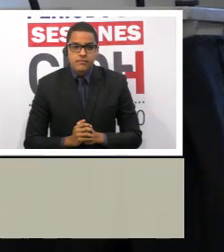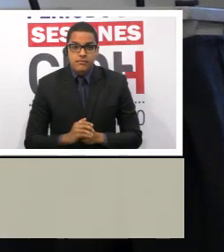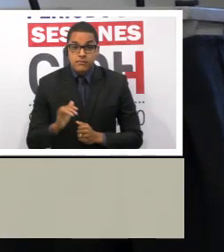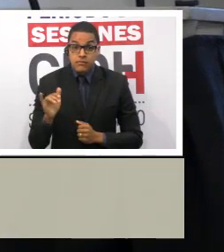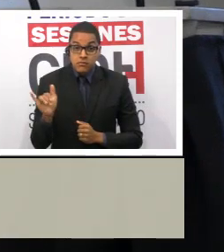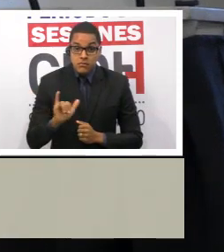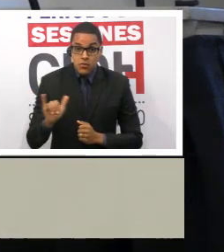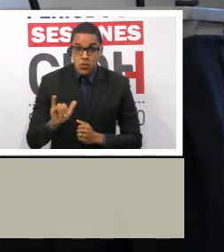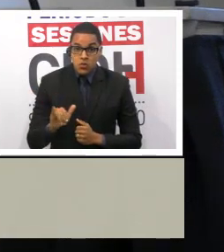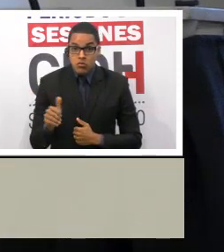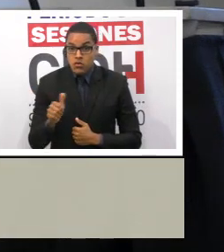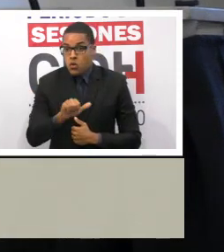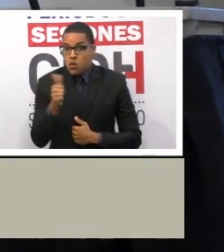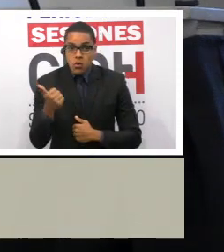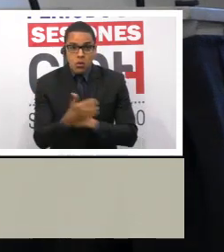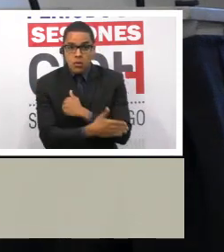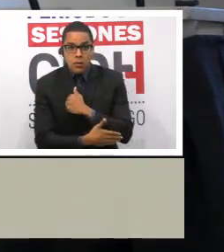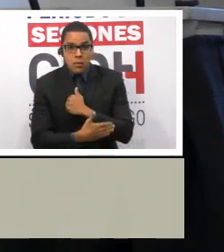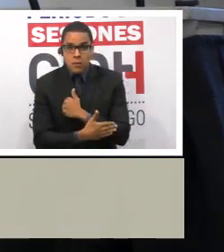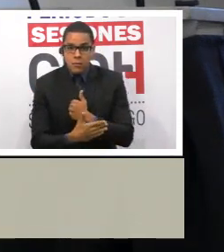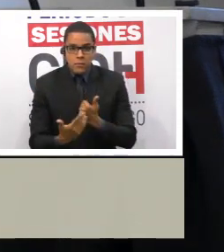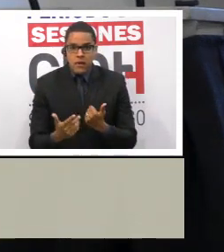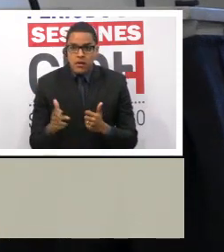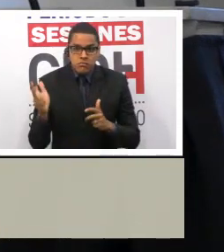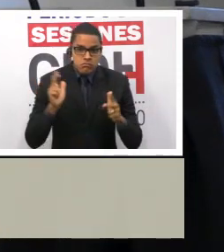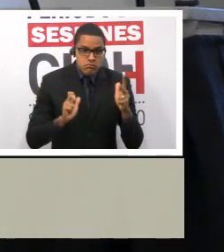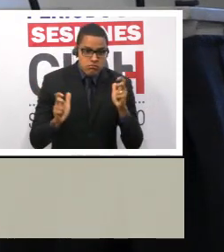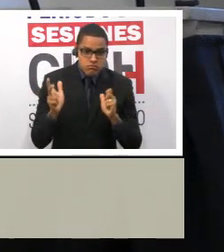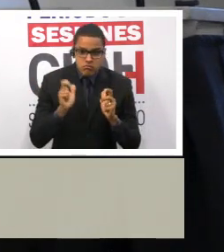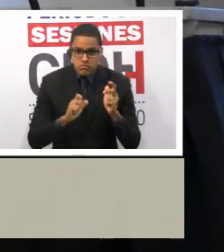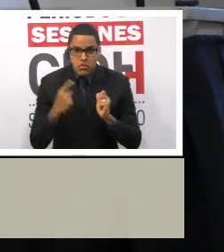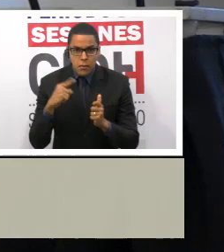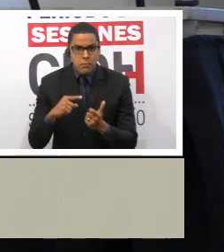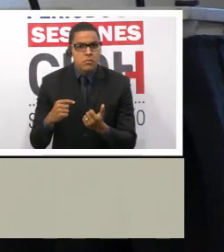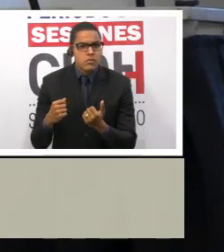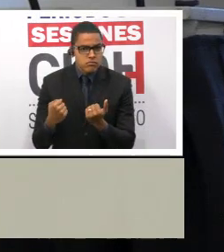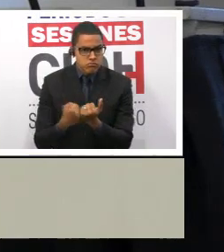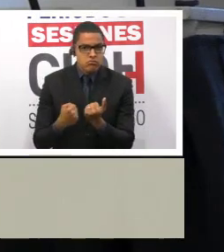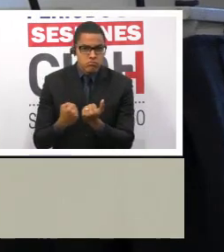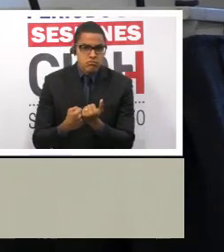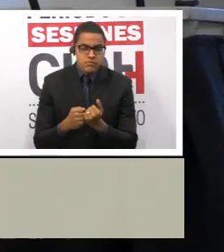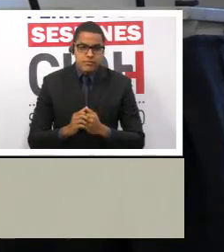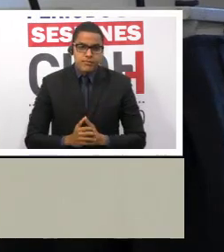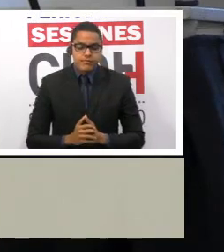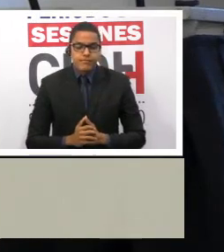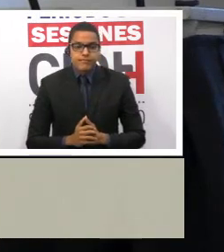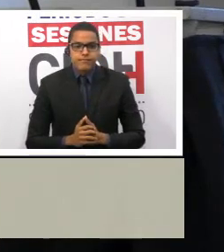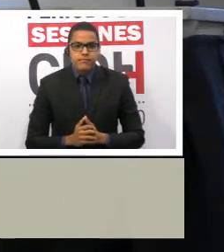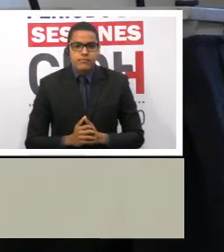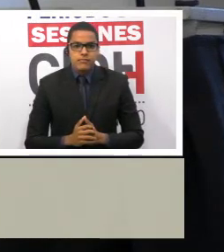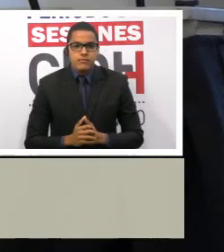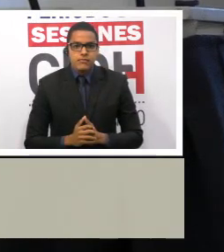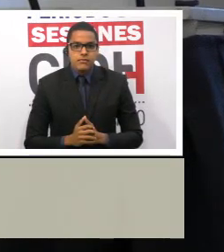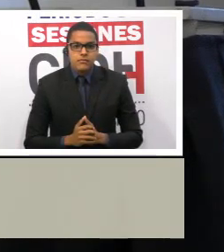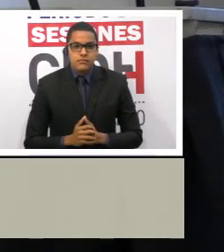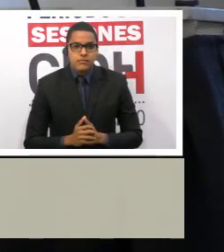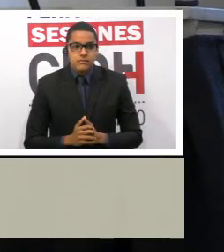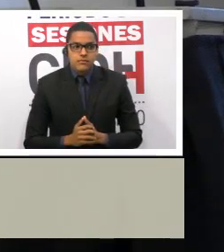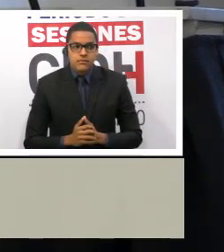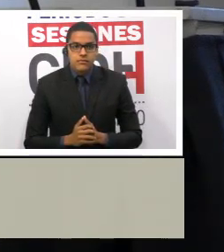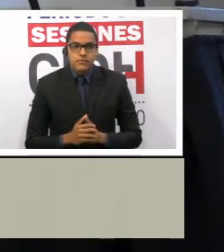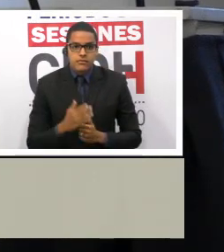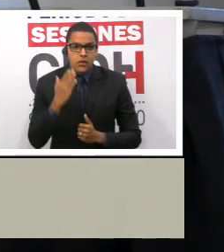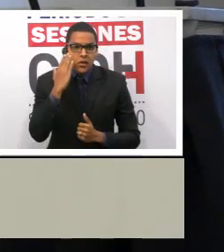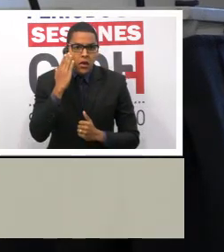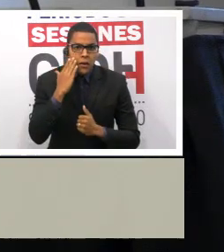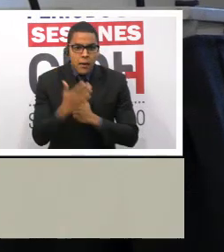interamericano un hito importante en este trayecto es el reciente informe sobre pobreza y derechos humanos de las américas en